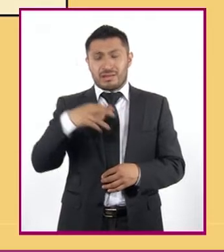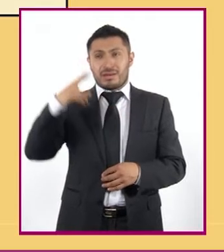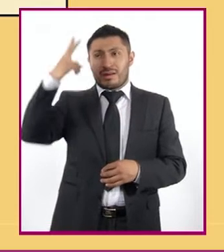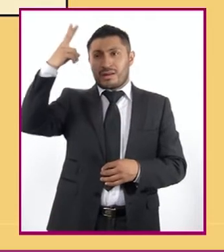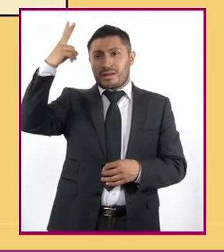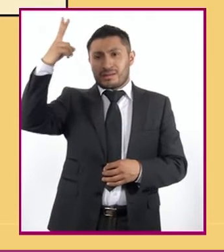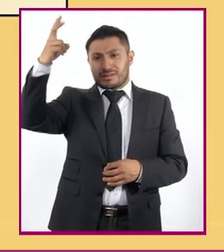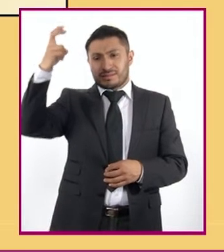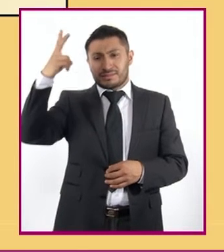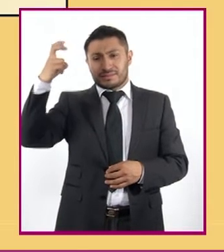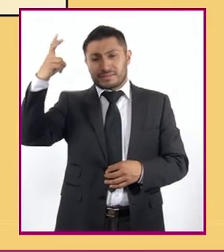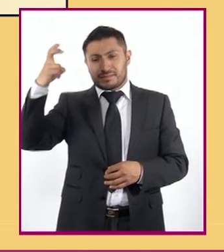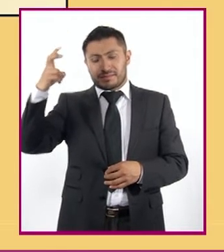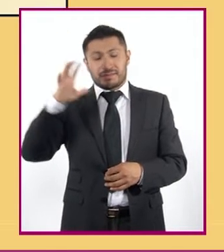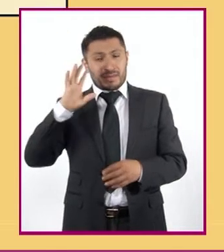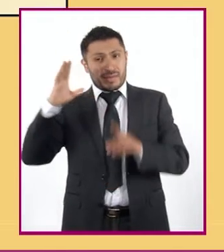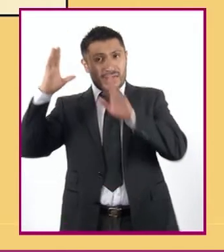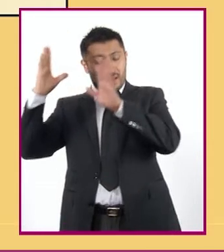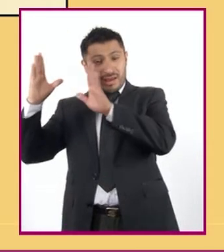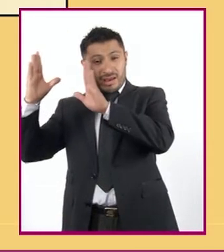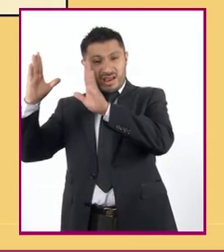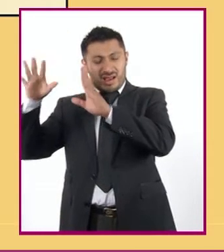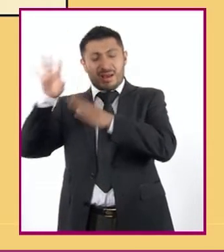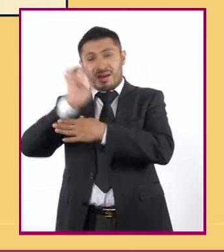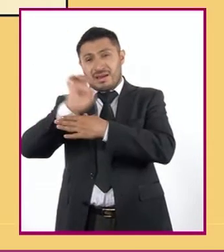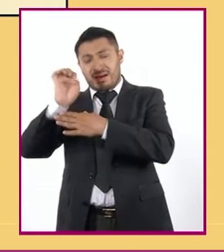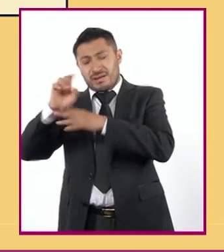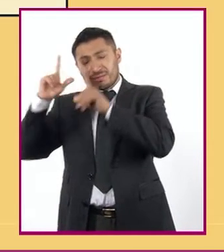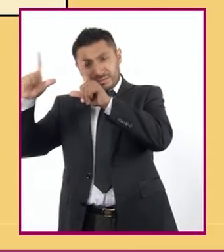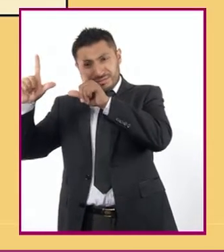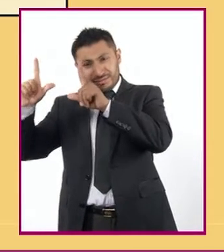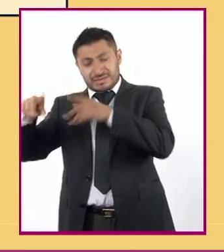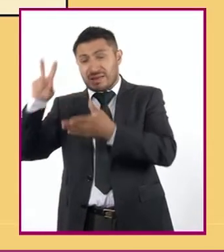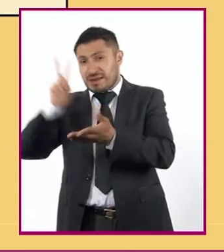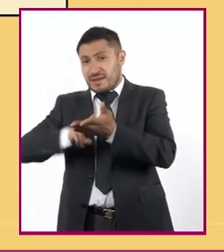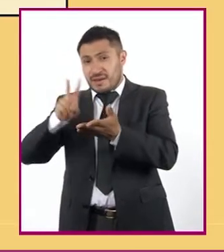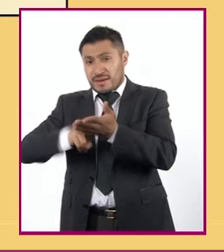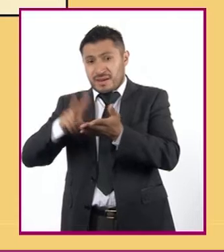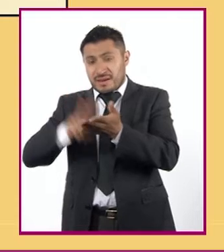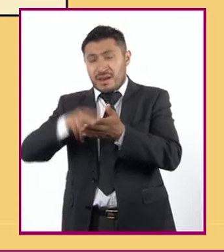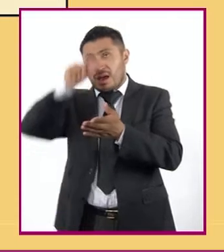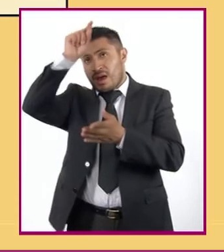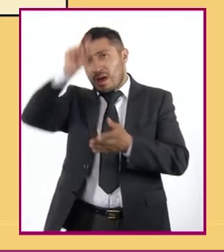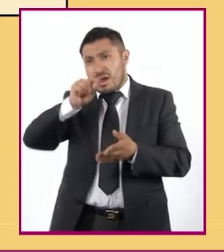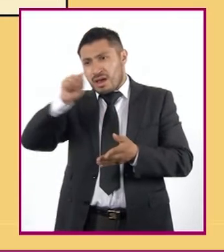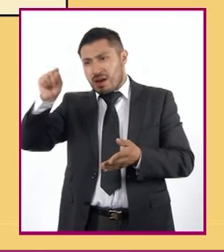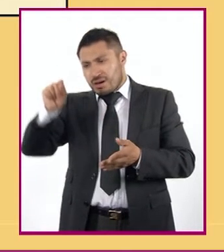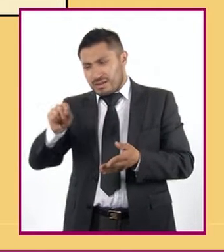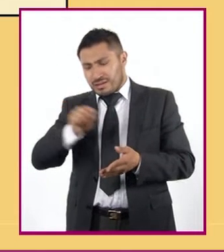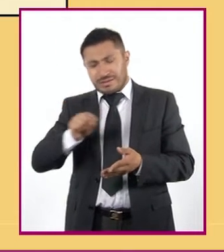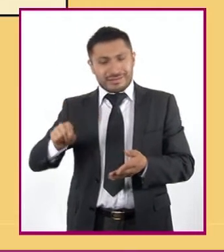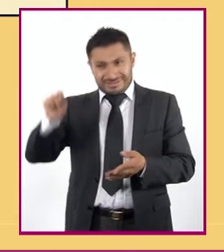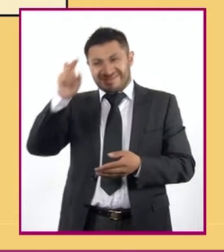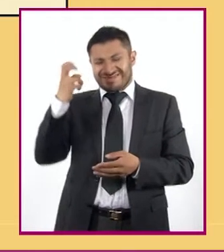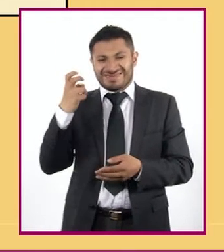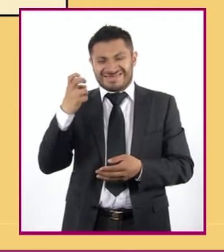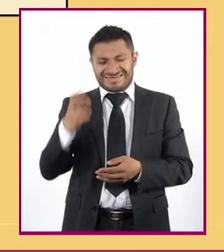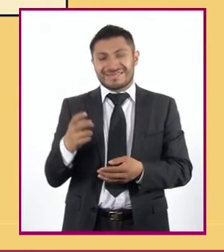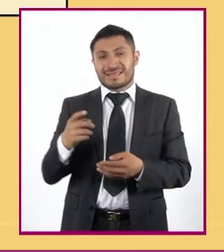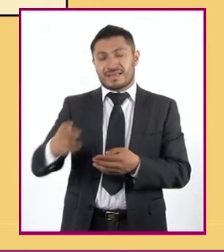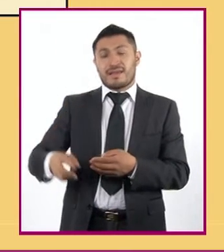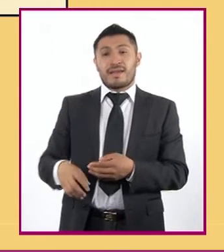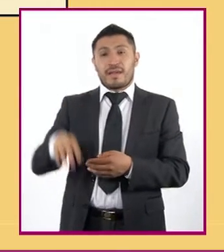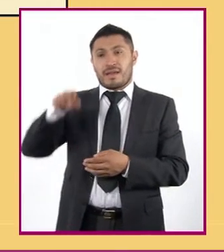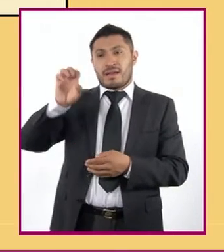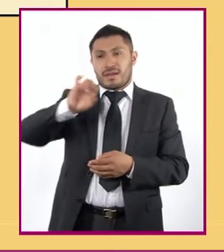segundo cuadrante del plano cartesiano, por lo que los valores de las abscisas, es decir, los valores en el